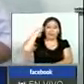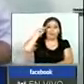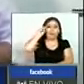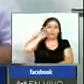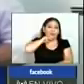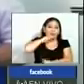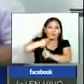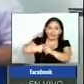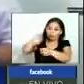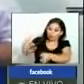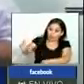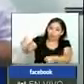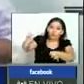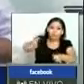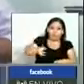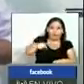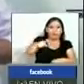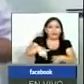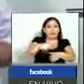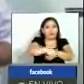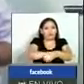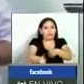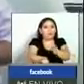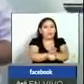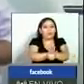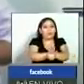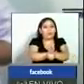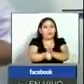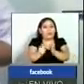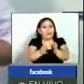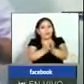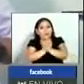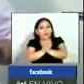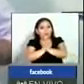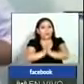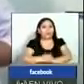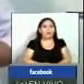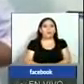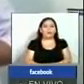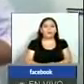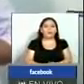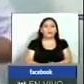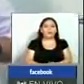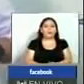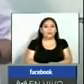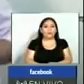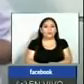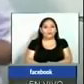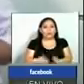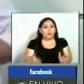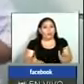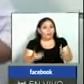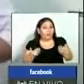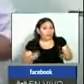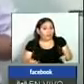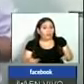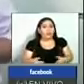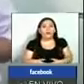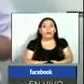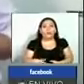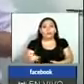A la asamblea Una solicitud Pidiendo Lo que quiere Él Pues